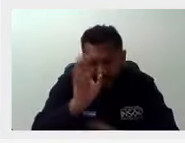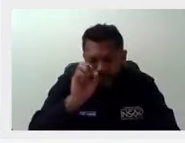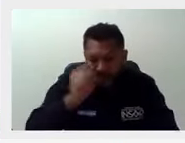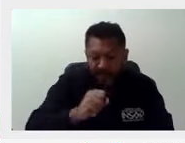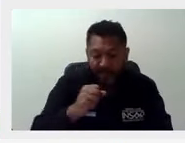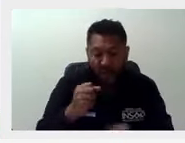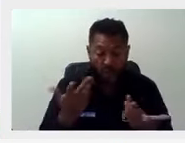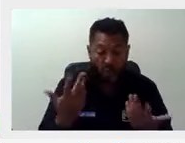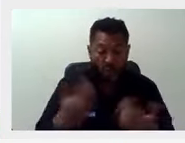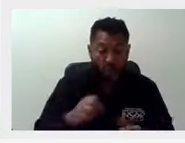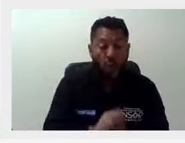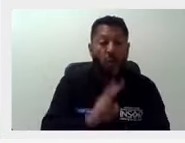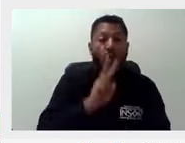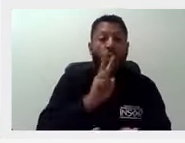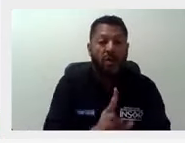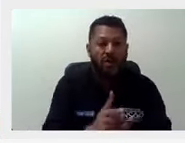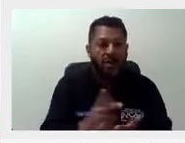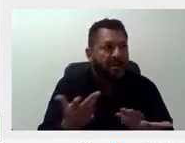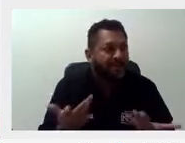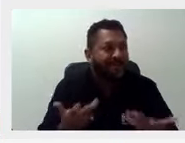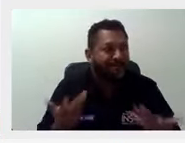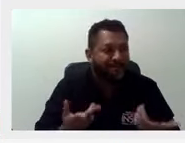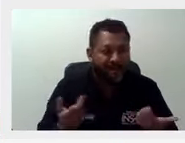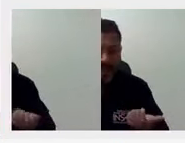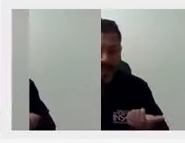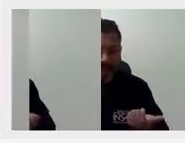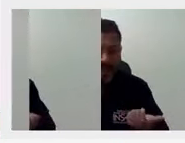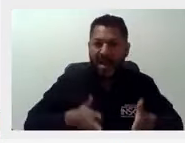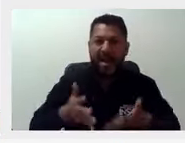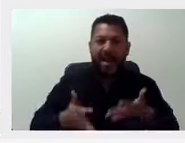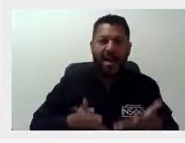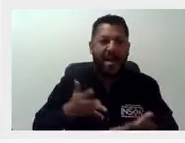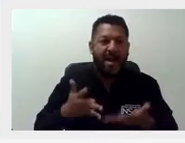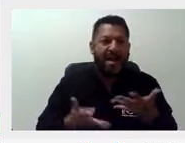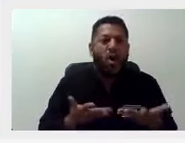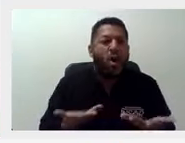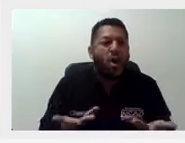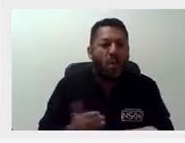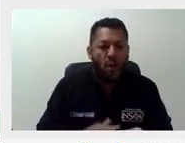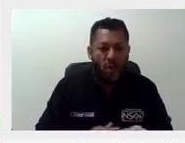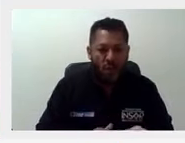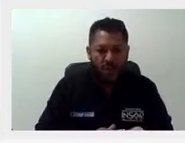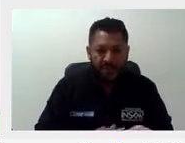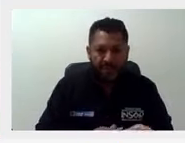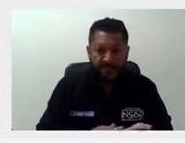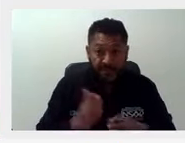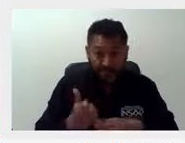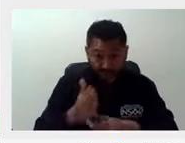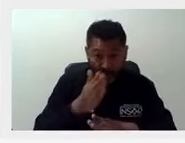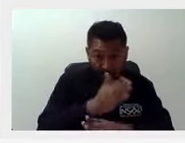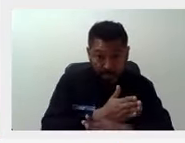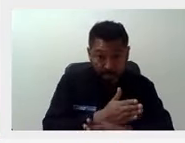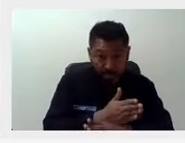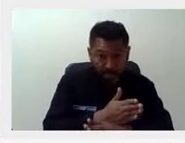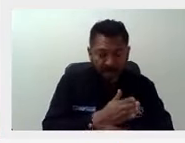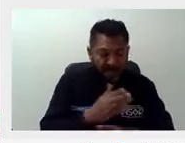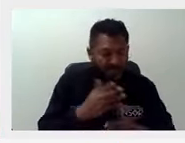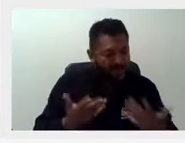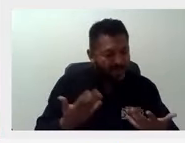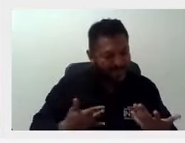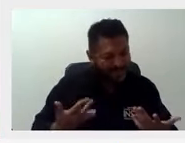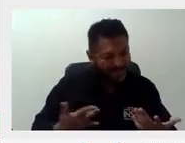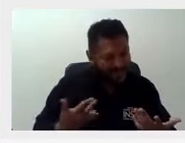sorprendido, digamos, a todos. Nos ha cogido por sorpresa, digamos que en un principio sentíamos que